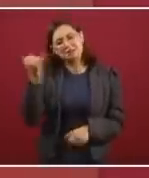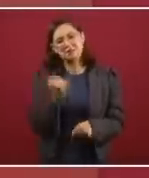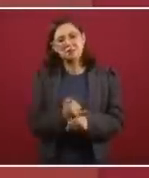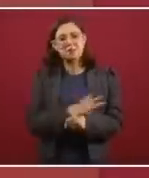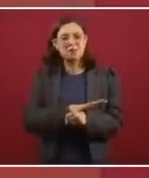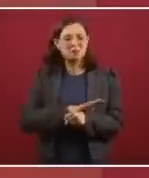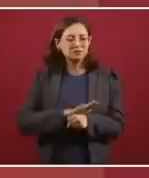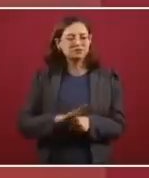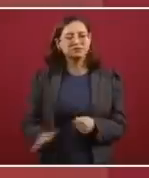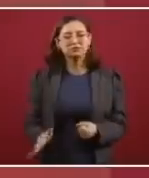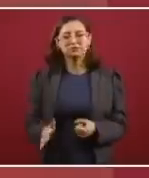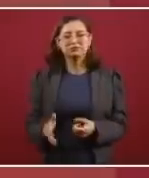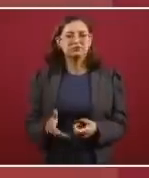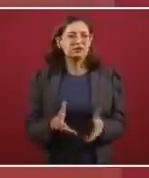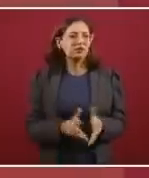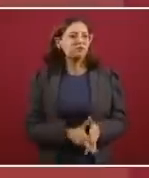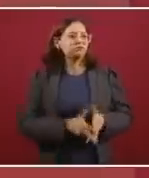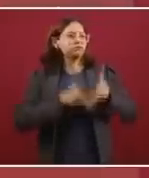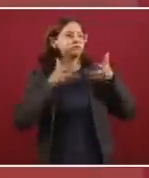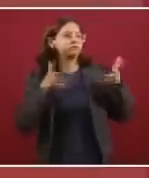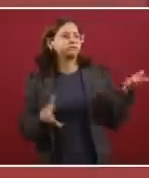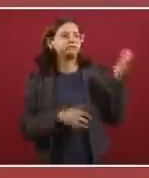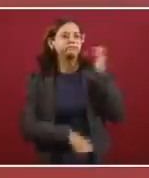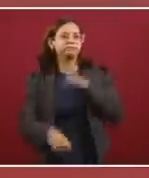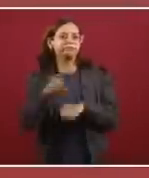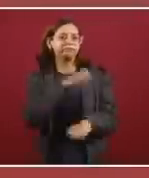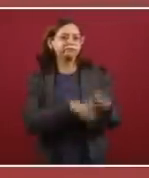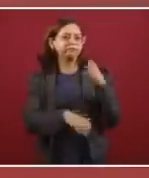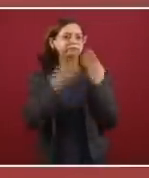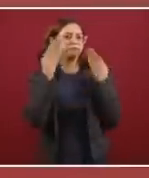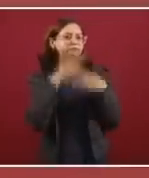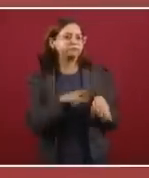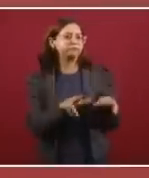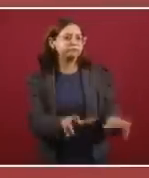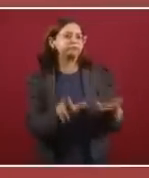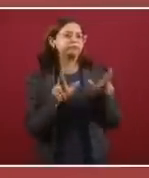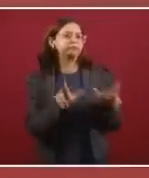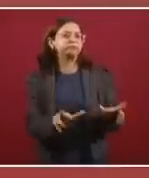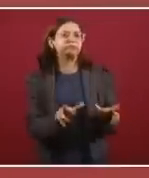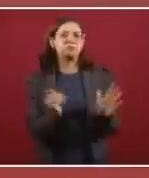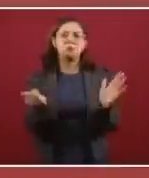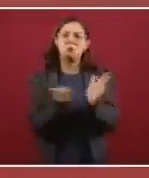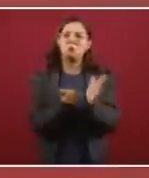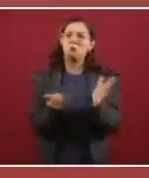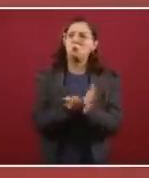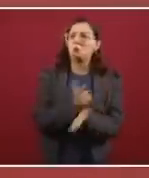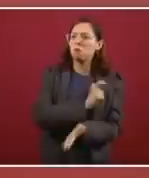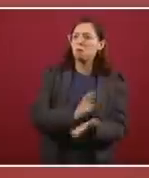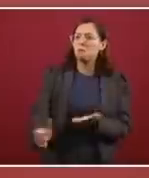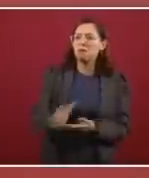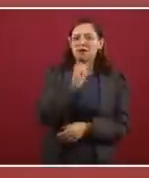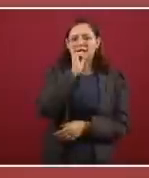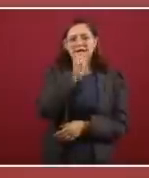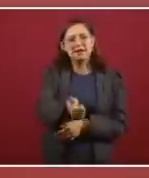que las grandes empresas, los grandes bancos no paguen impuestos?